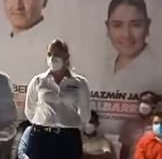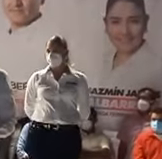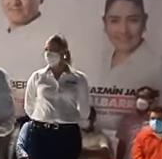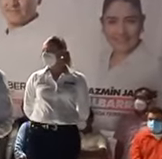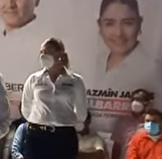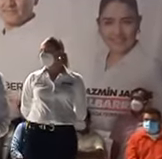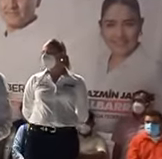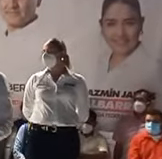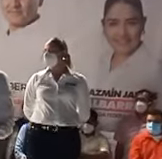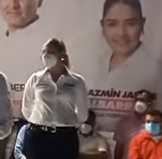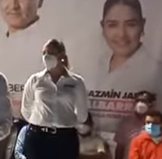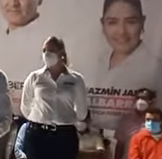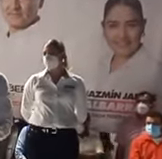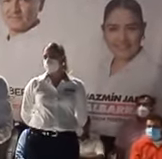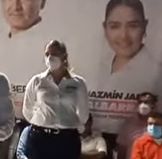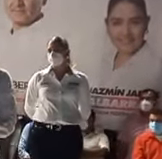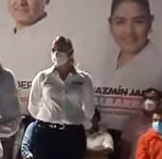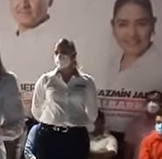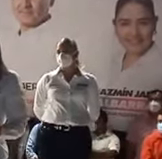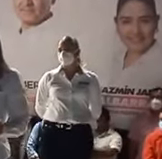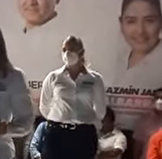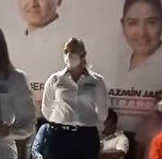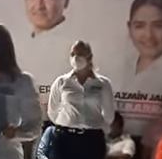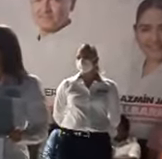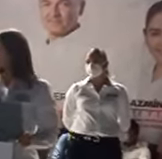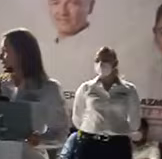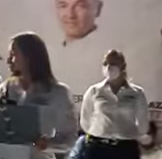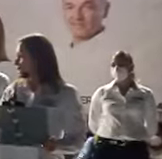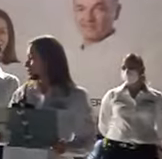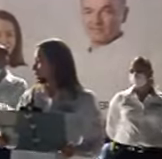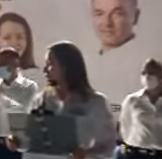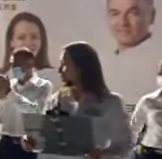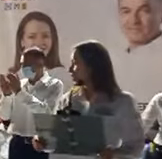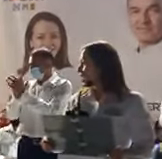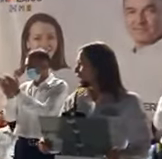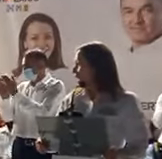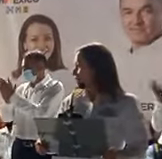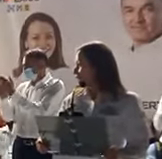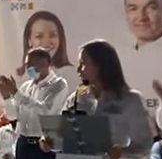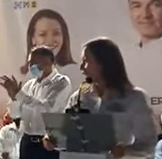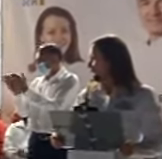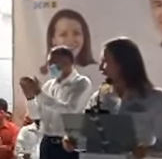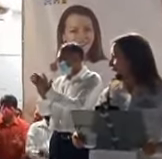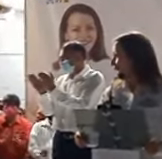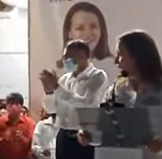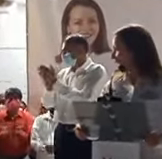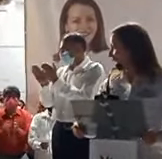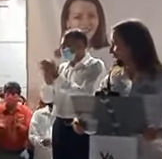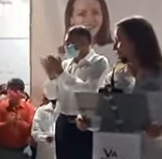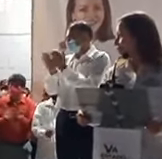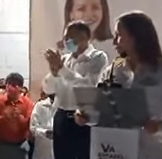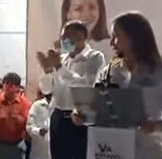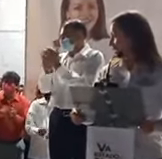Faustino, presidente de comité del PRD. Asimismo, a mi amiga